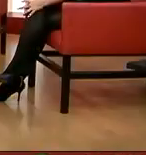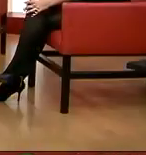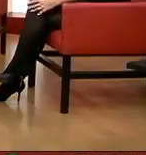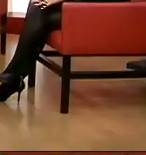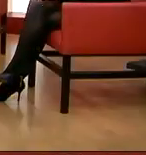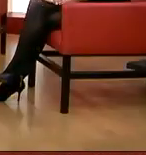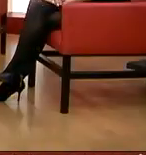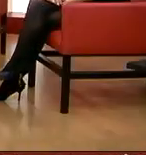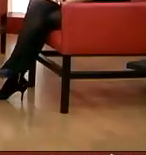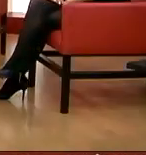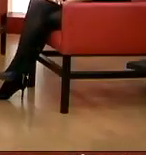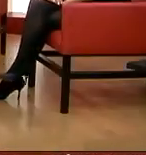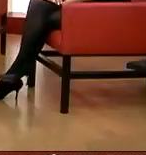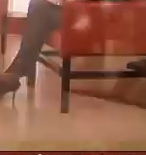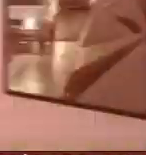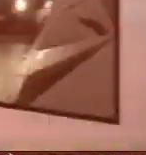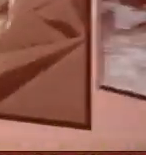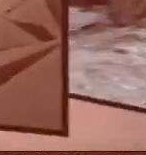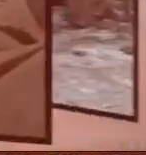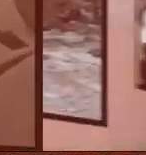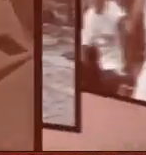Vamos ahora al resumen.